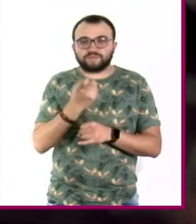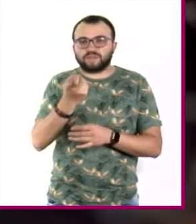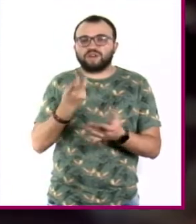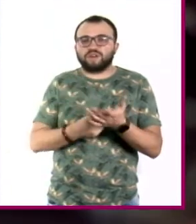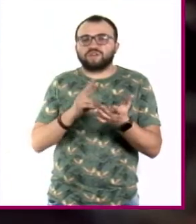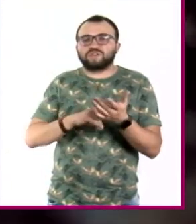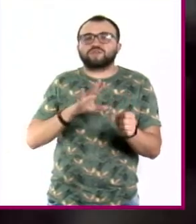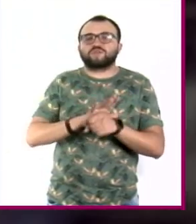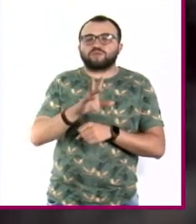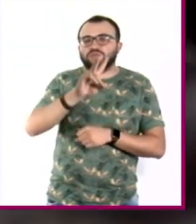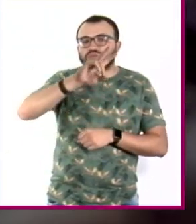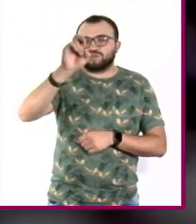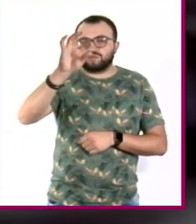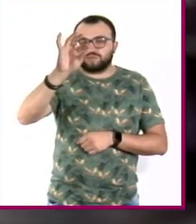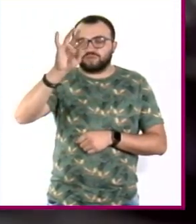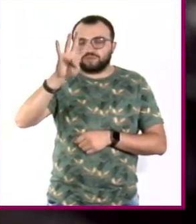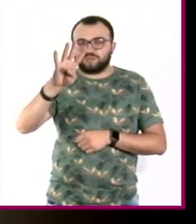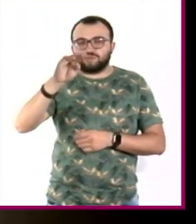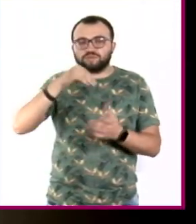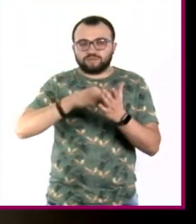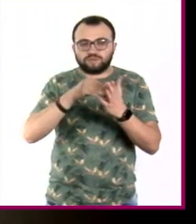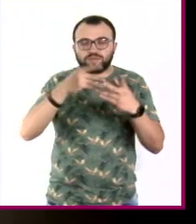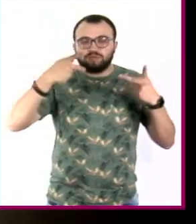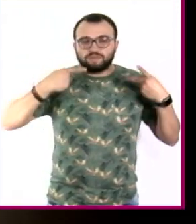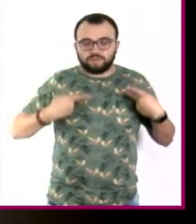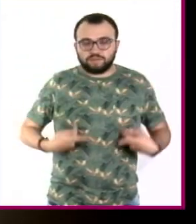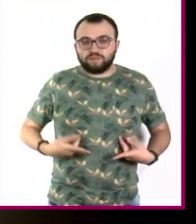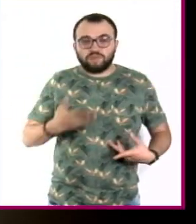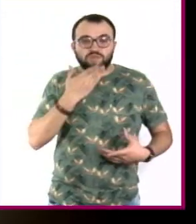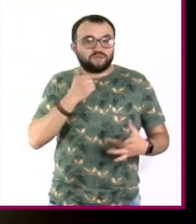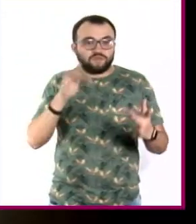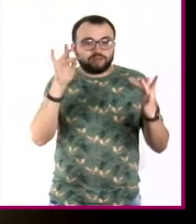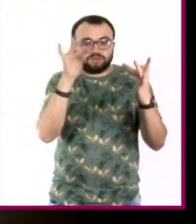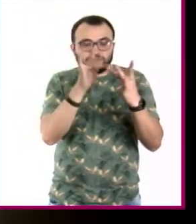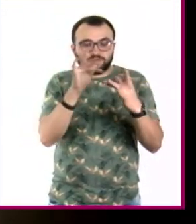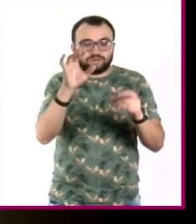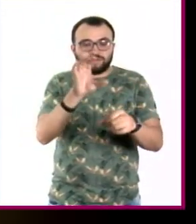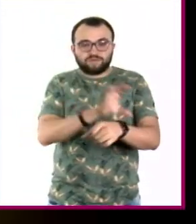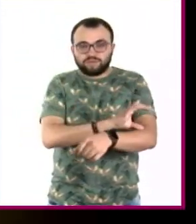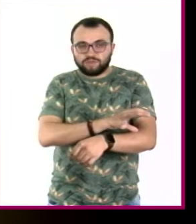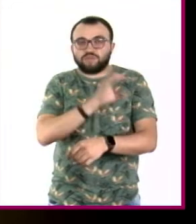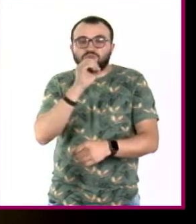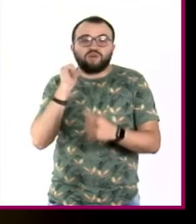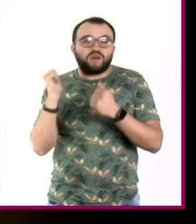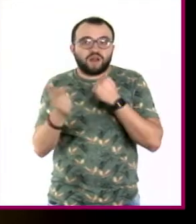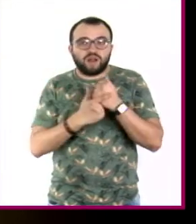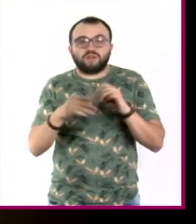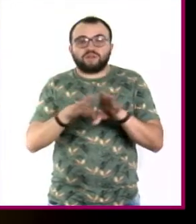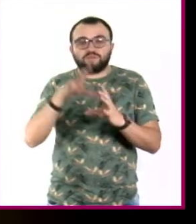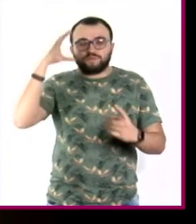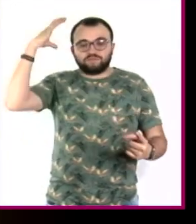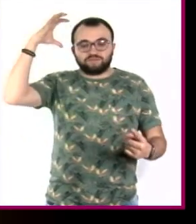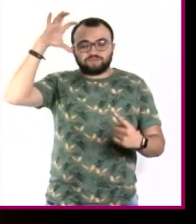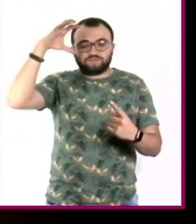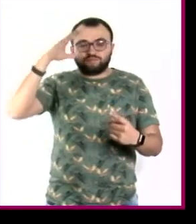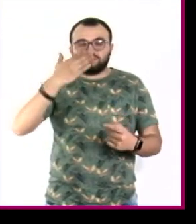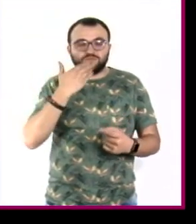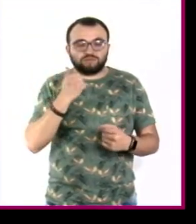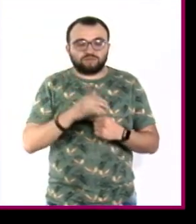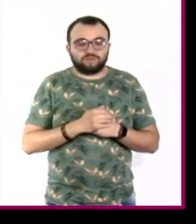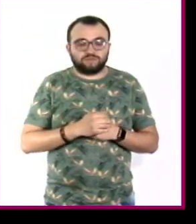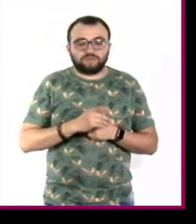de personas en América Latina sin conexión a una red. El estudio, que concentró su trabajo en 24